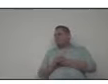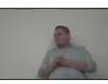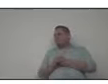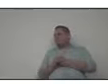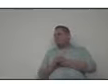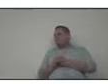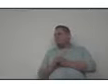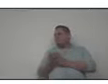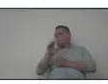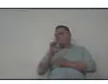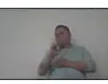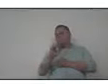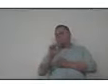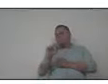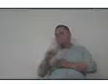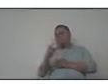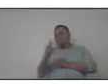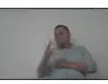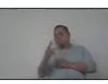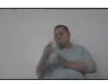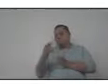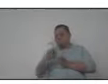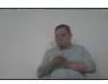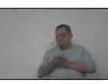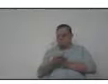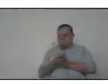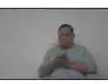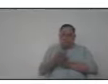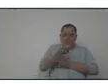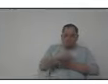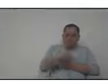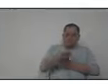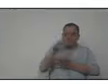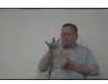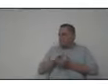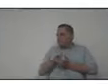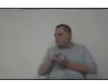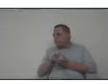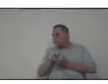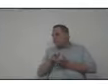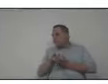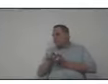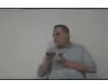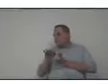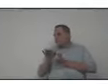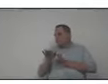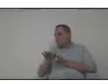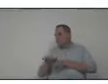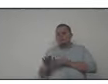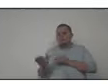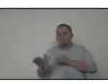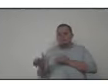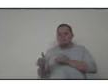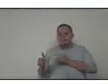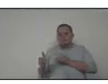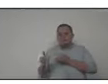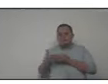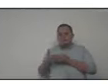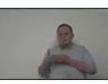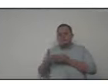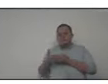endeudando 0.1 peso por cada peso que yo tengo. Entonces, así vamos cerrando